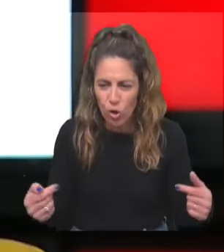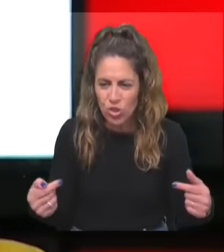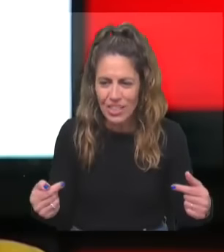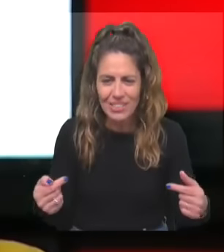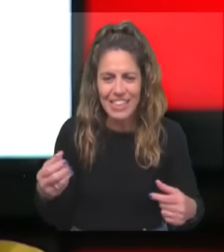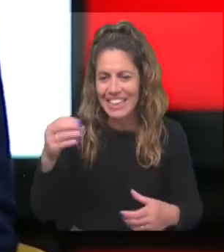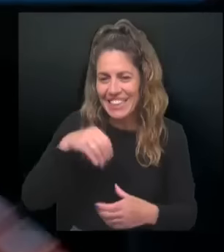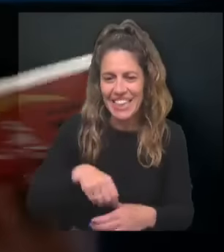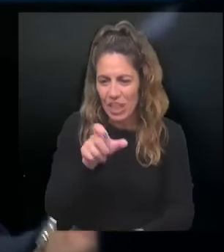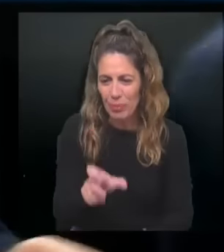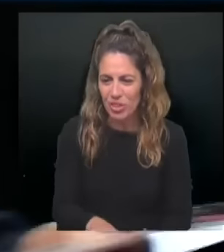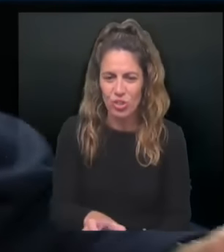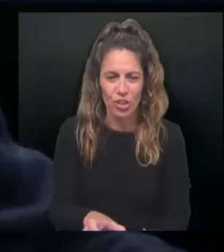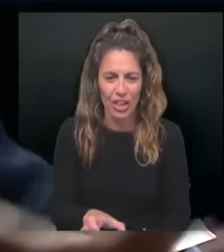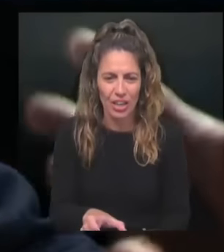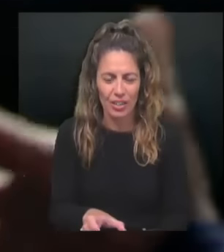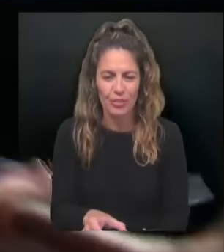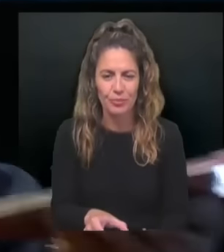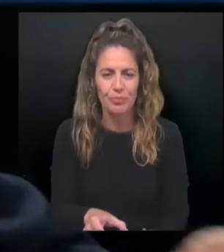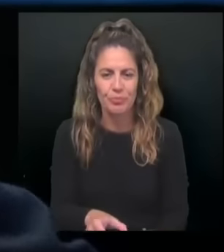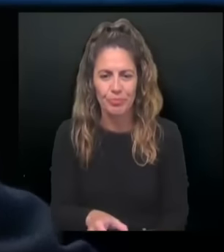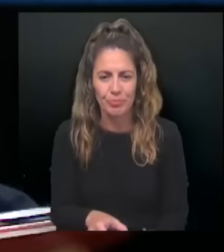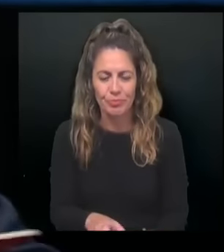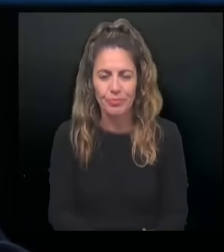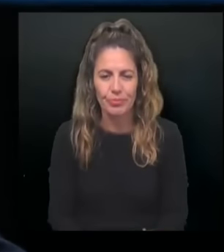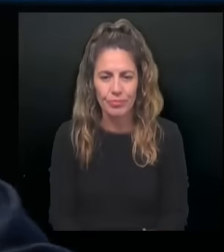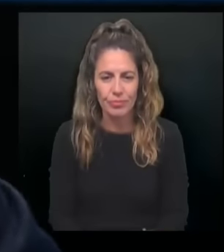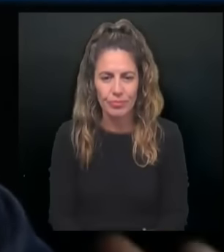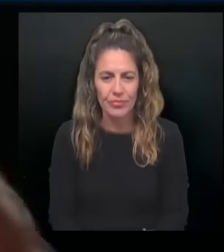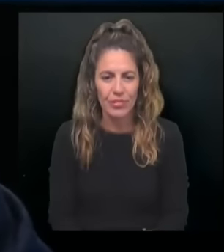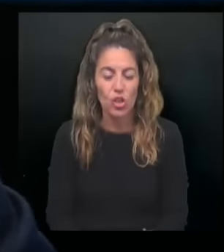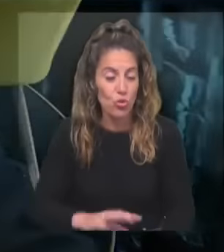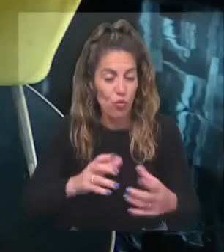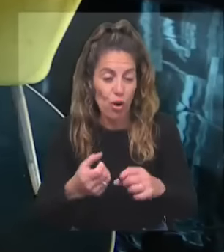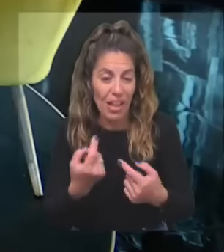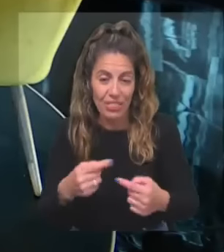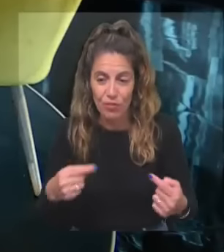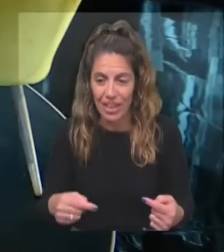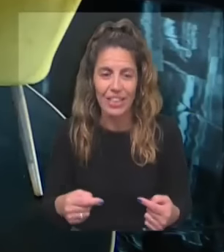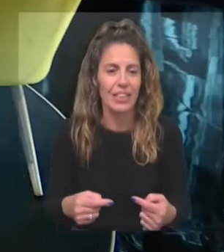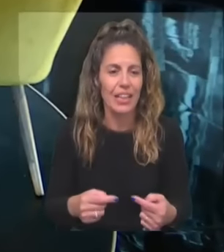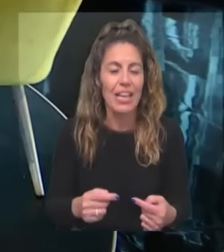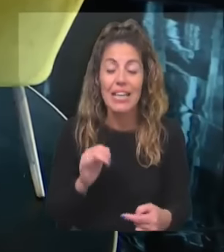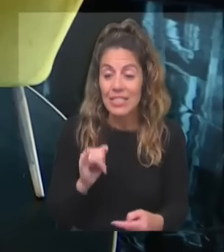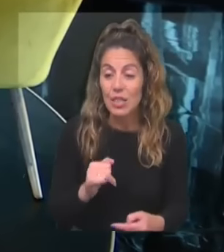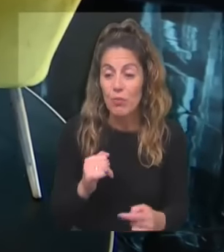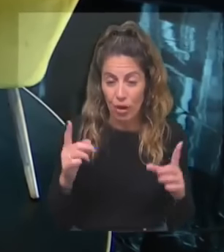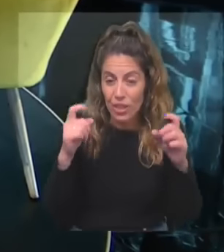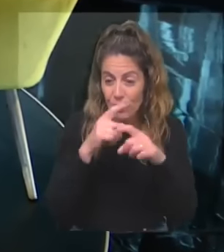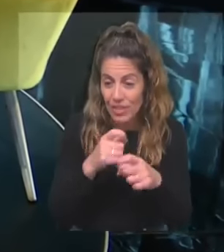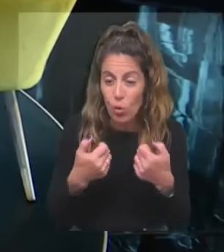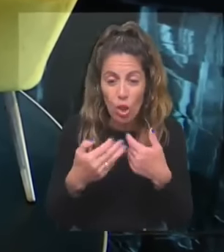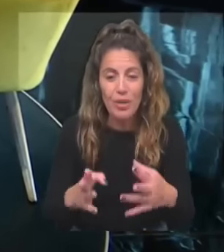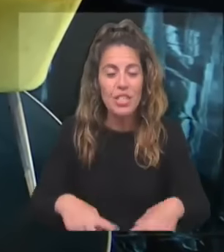Todos esos pericos, sí, para decirlo. Sí. Me costaba decirlo, mucho, pero... Nosotros somos muchos. Y es más, al principio, cuando empezó un poco la